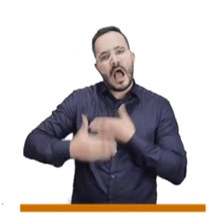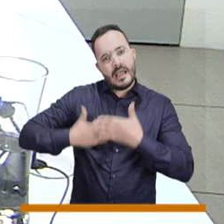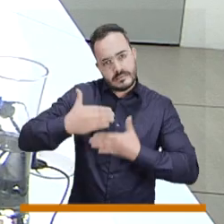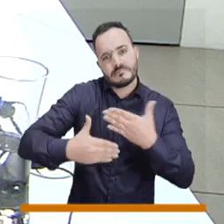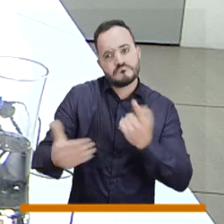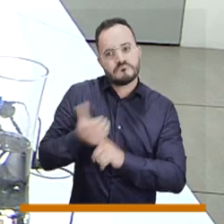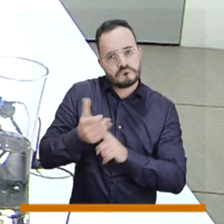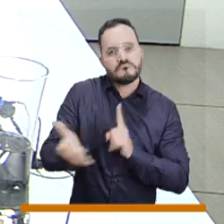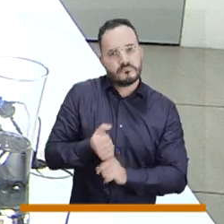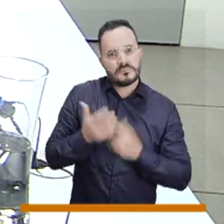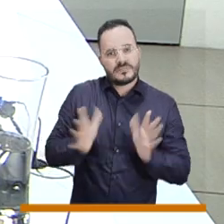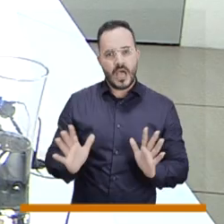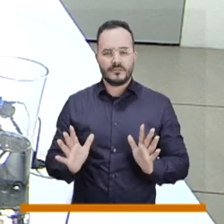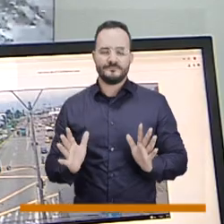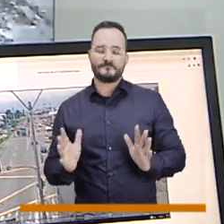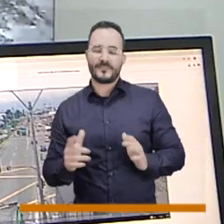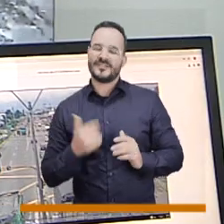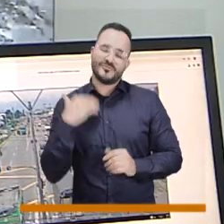avance. No puede ser un tema